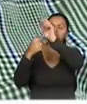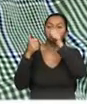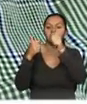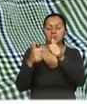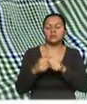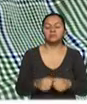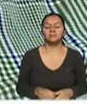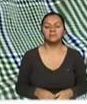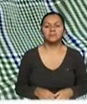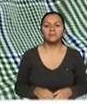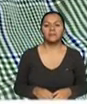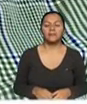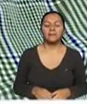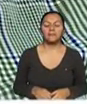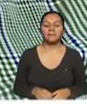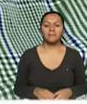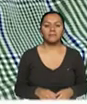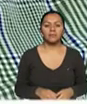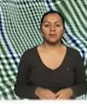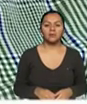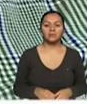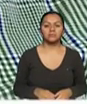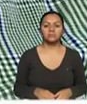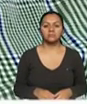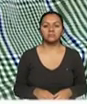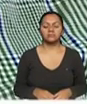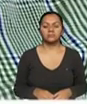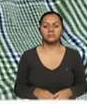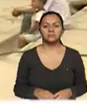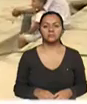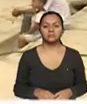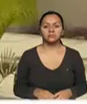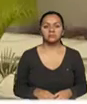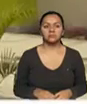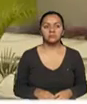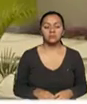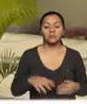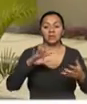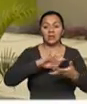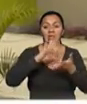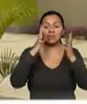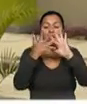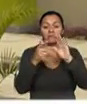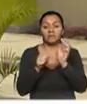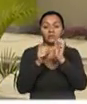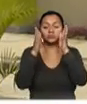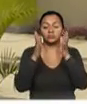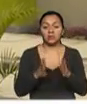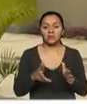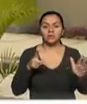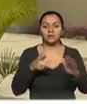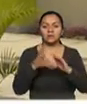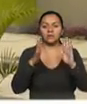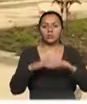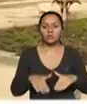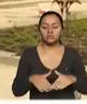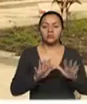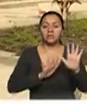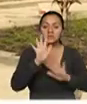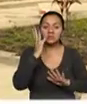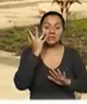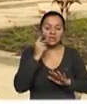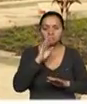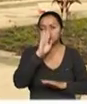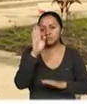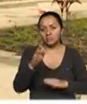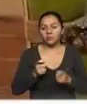desmentido a todos los que han cuestionado la labor del presidente Correa. La Revolución Ciudadana ha inaugurado una obra emblemática cada